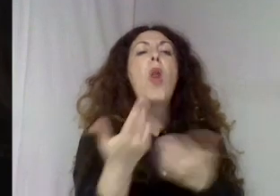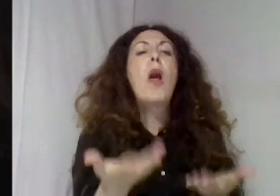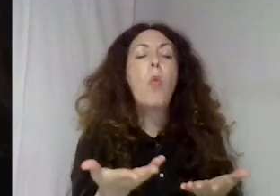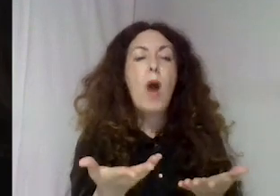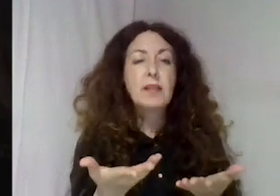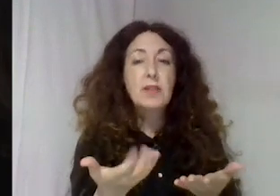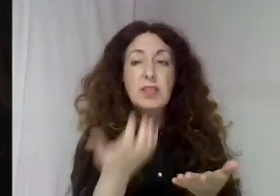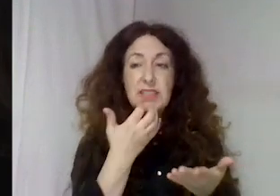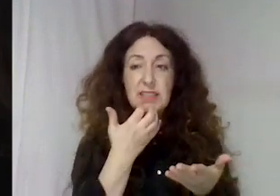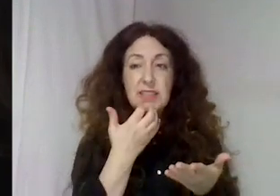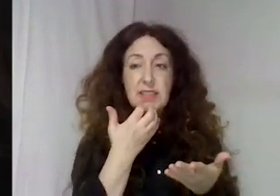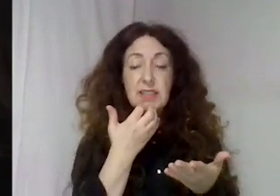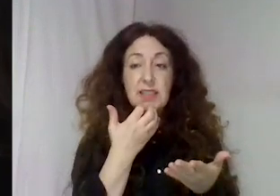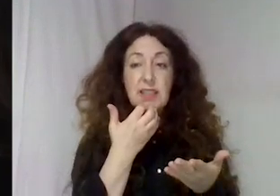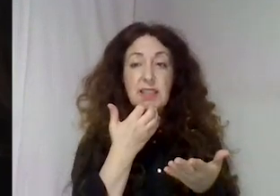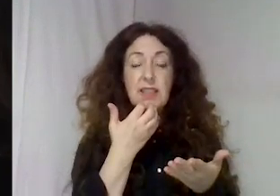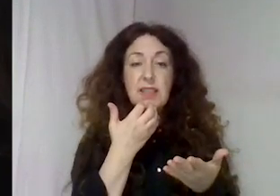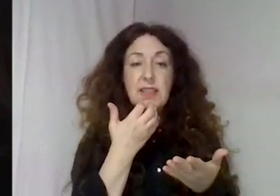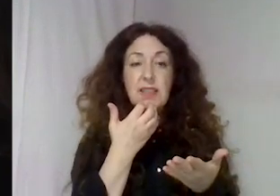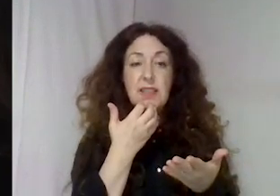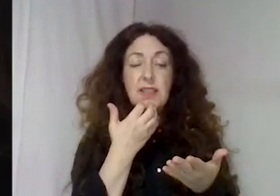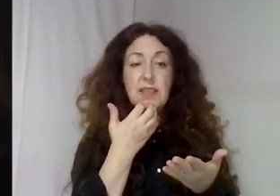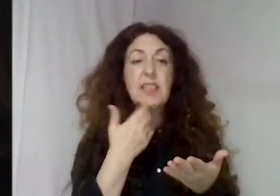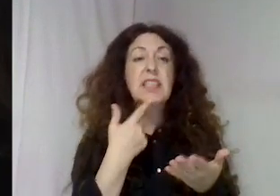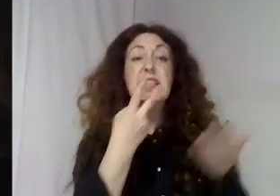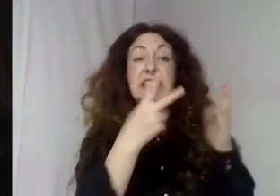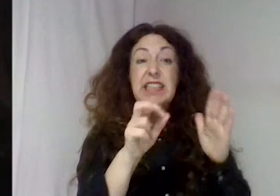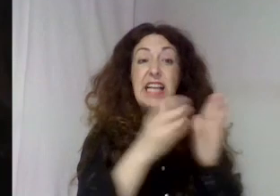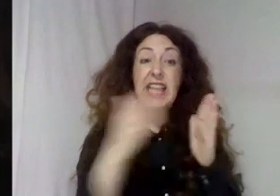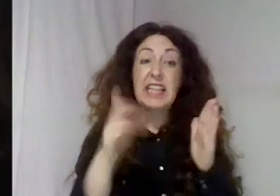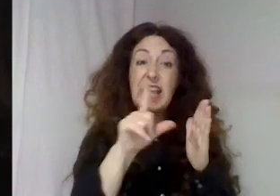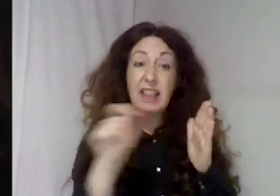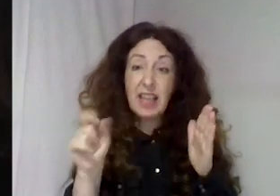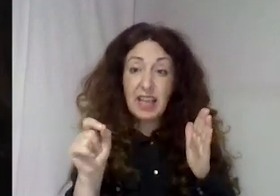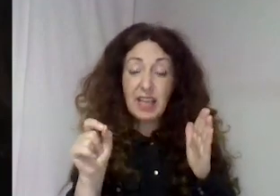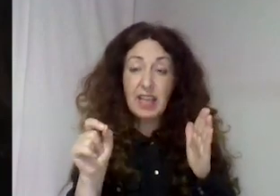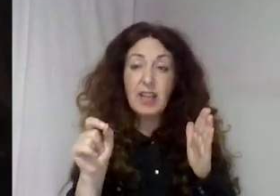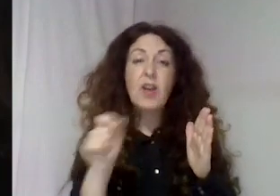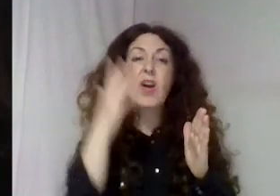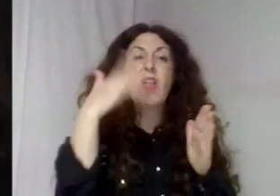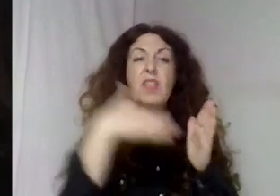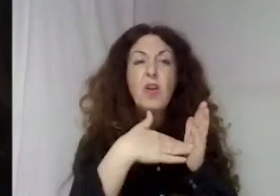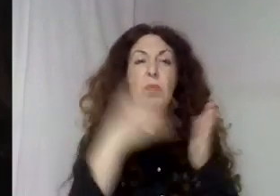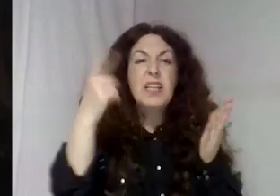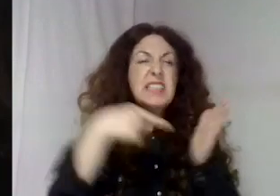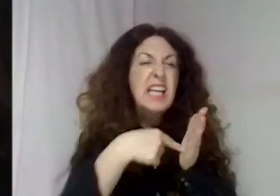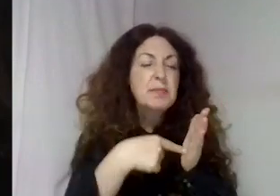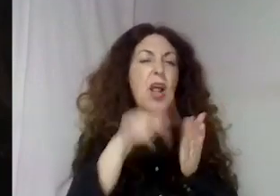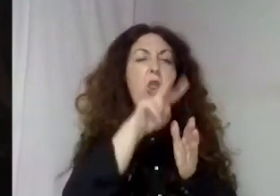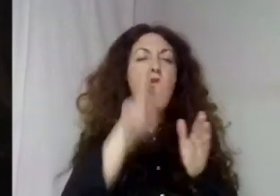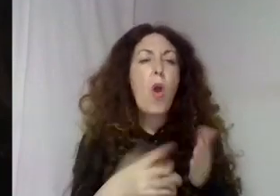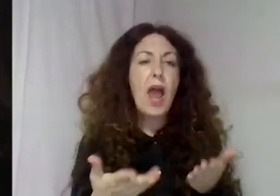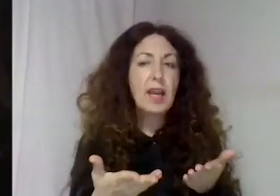de puritanismo. Vamos a hablar de unos que además, si usted no lo sabía, eran asesinos y eran unos canallas, como